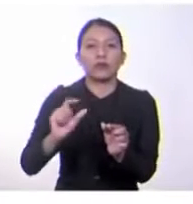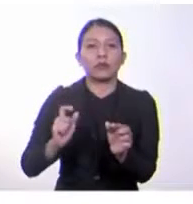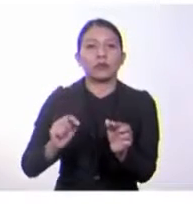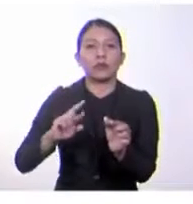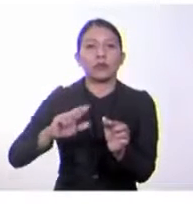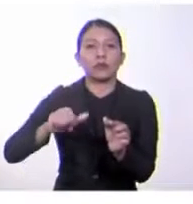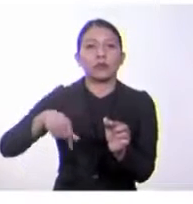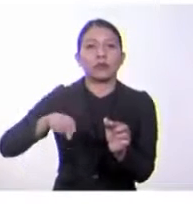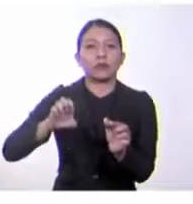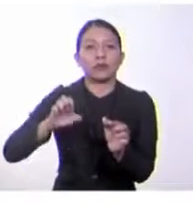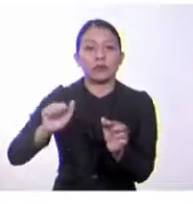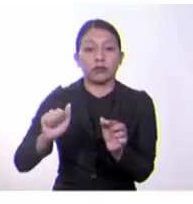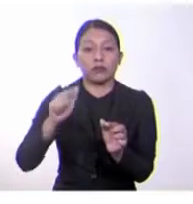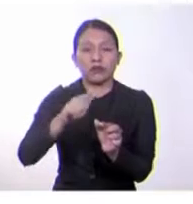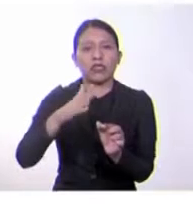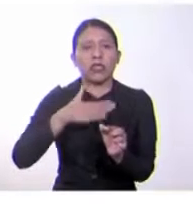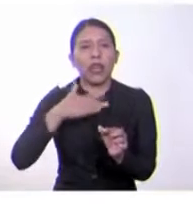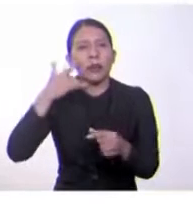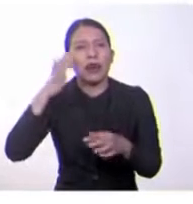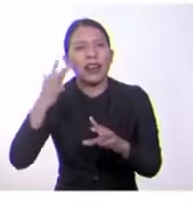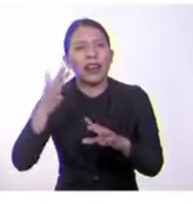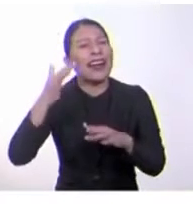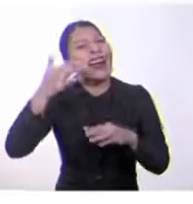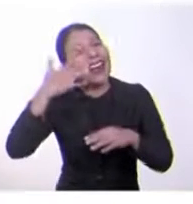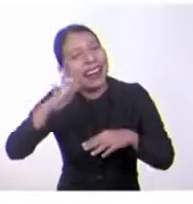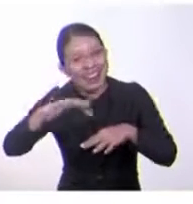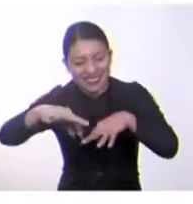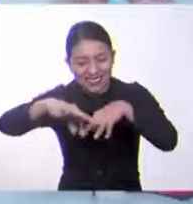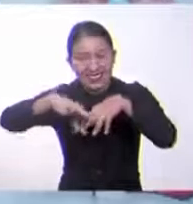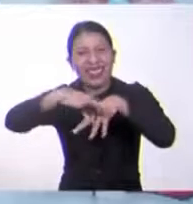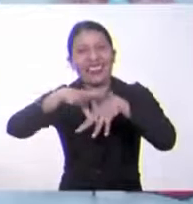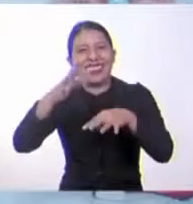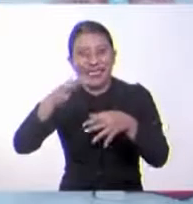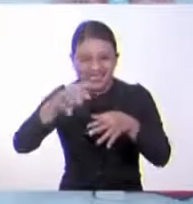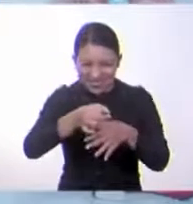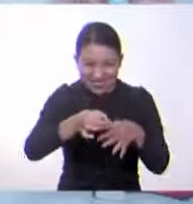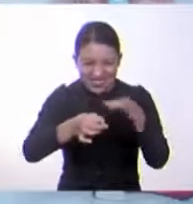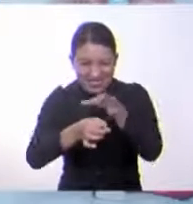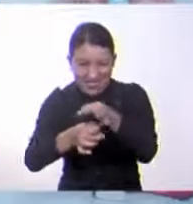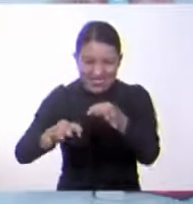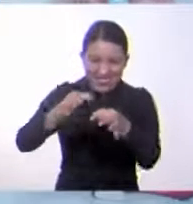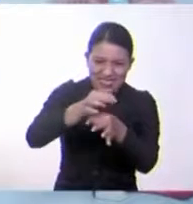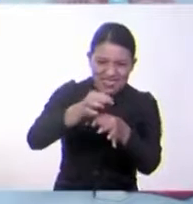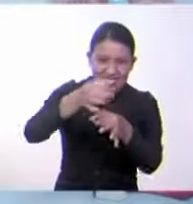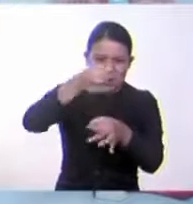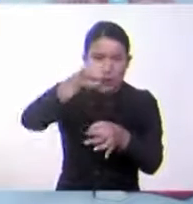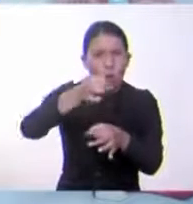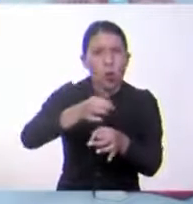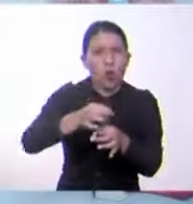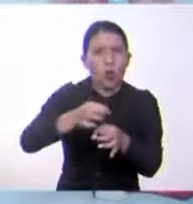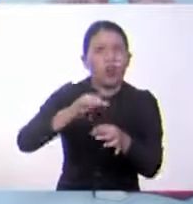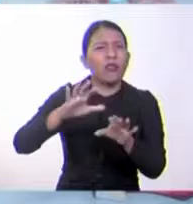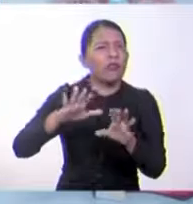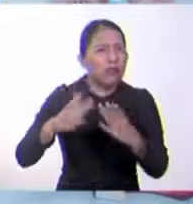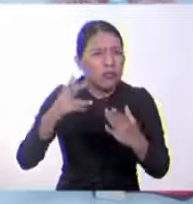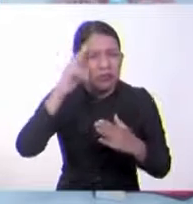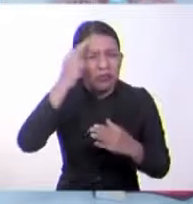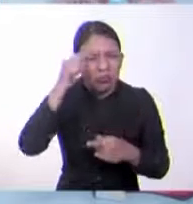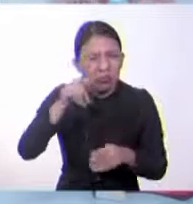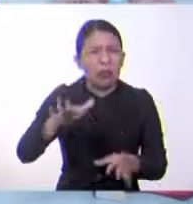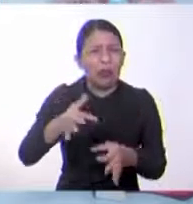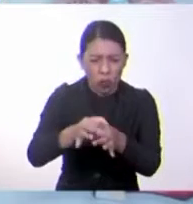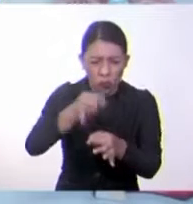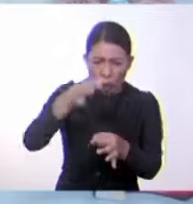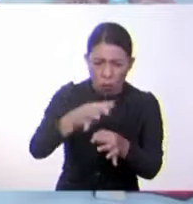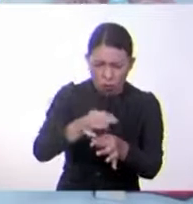tubo con anillos de manera cartilaginosa. ¿Qué significa esto? Los anillos cartilaginosos son